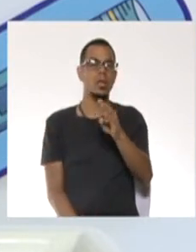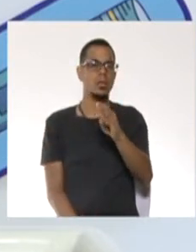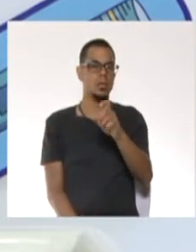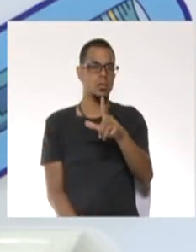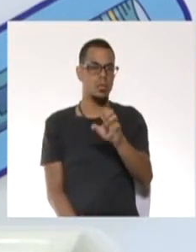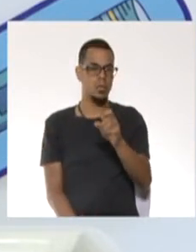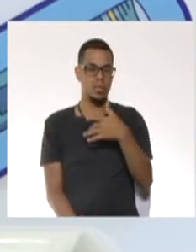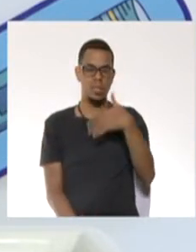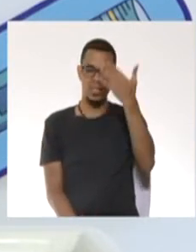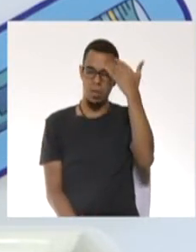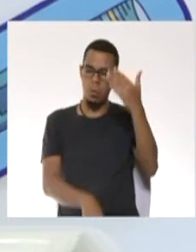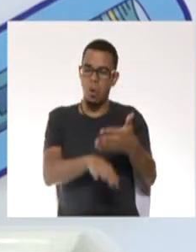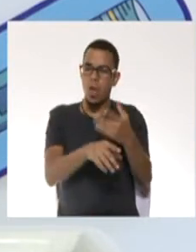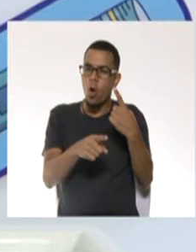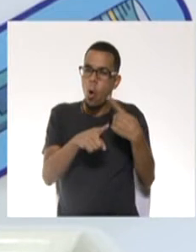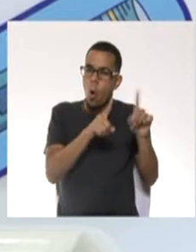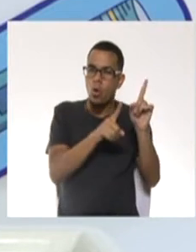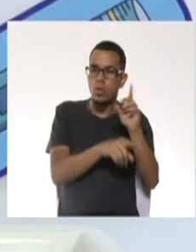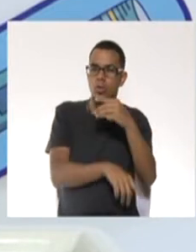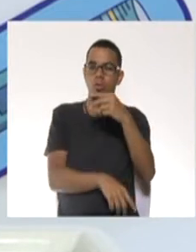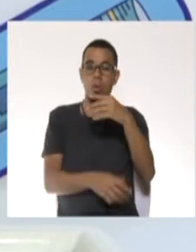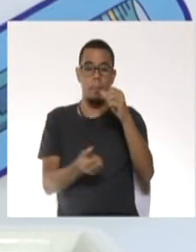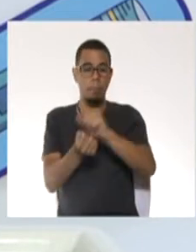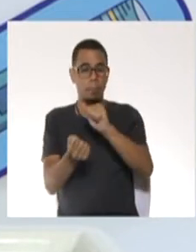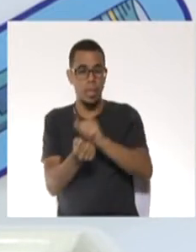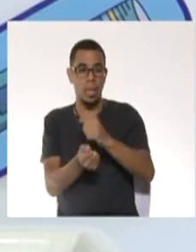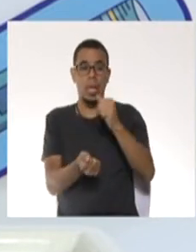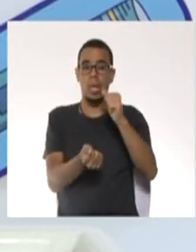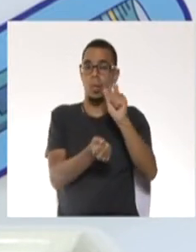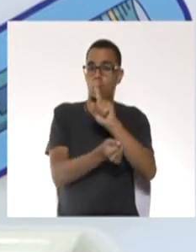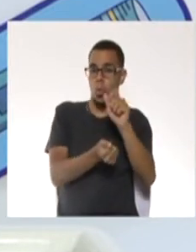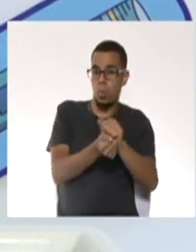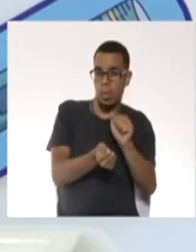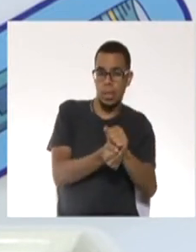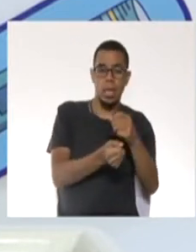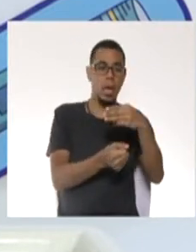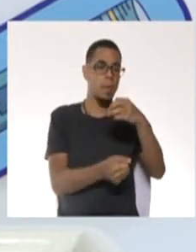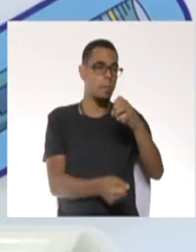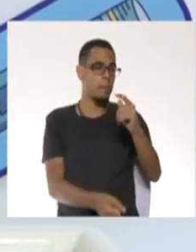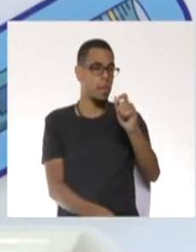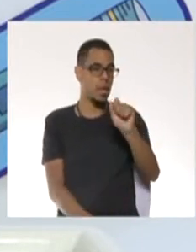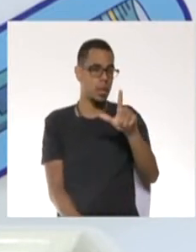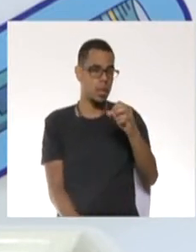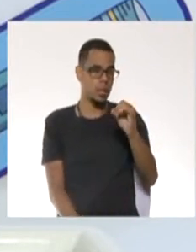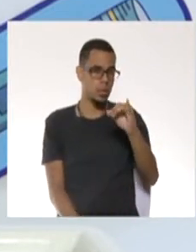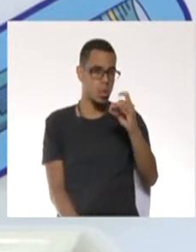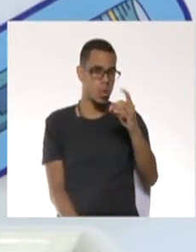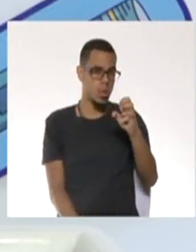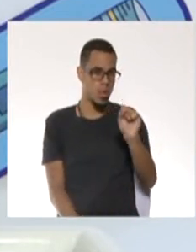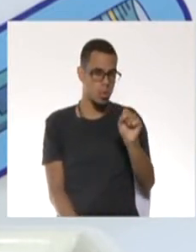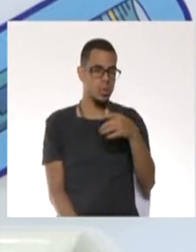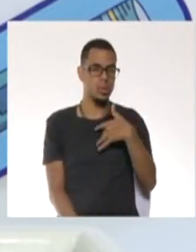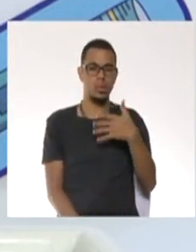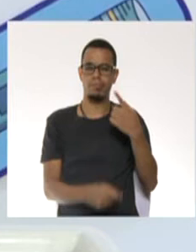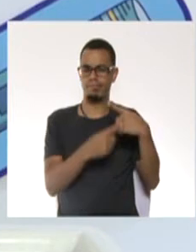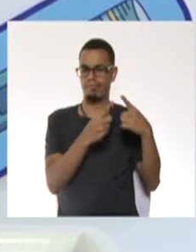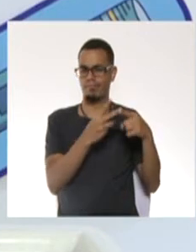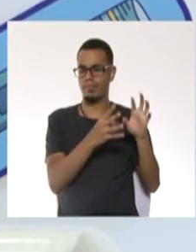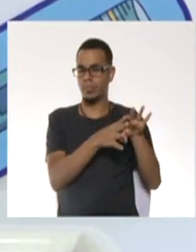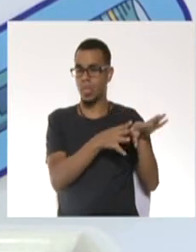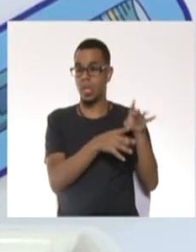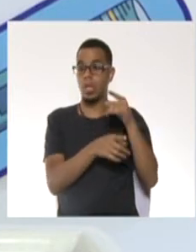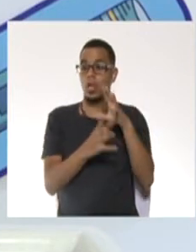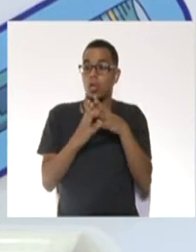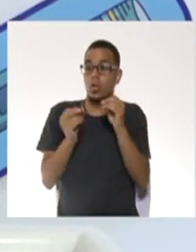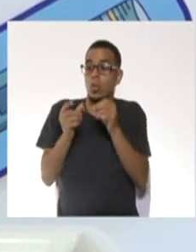metales y semimetales o metaloides? Bueno, eso tiene un porqué. Eso es de acuerdo a las propiedades